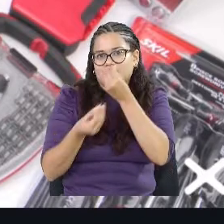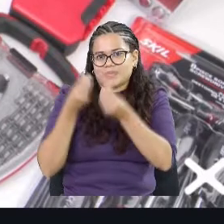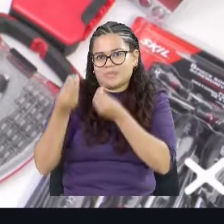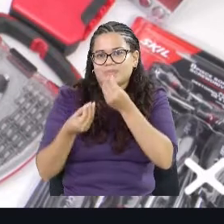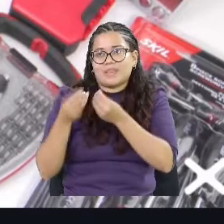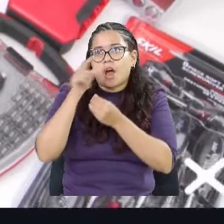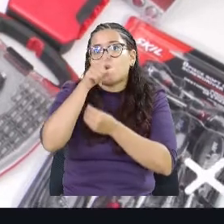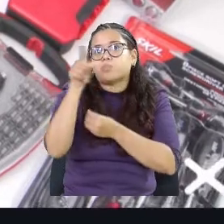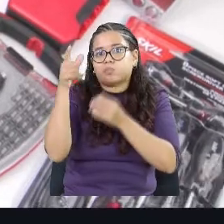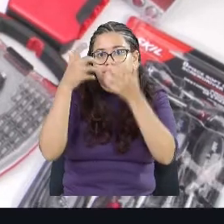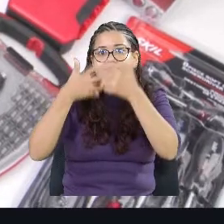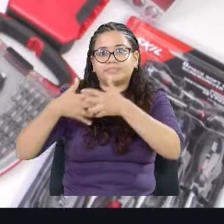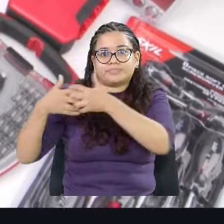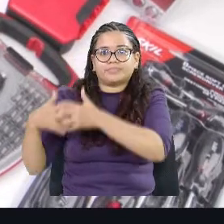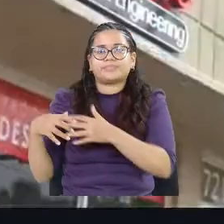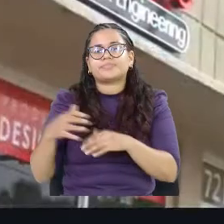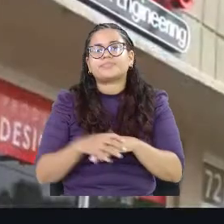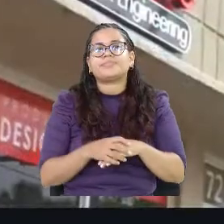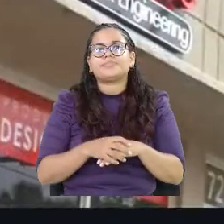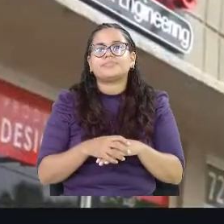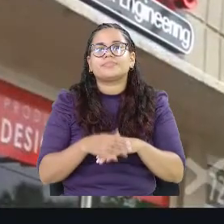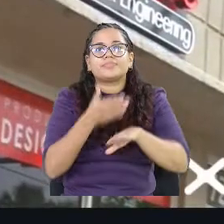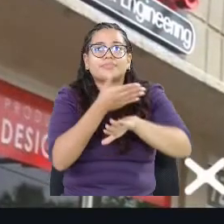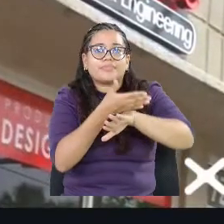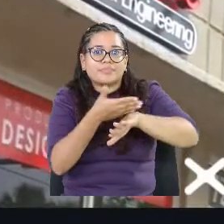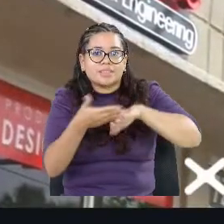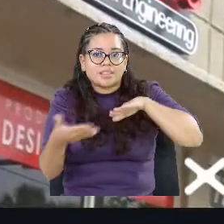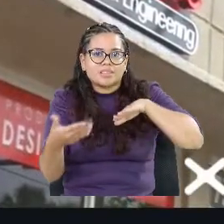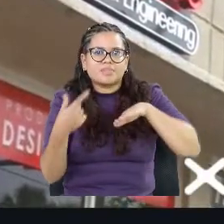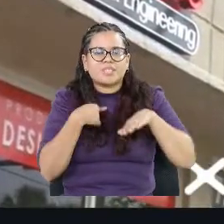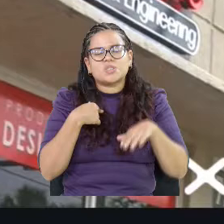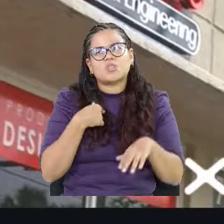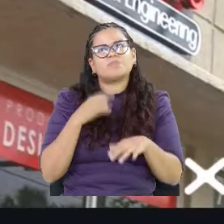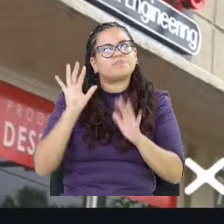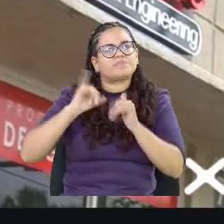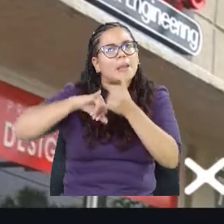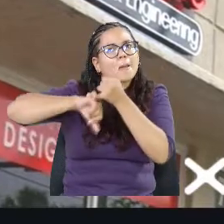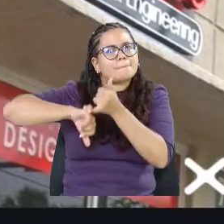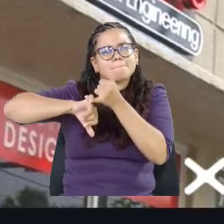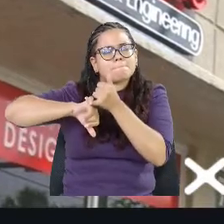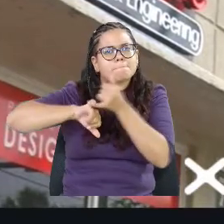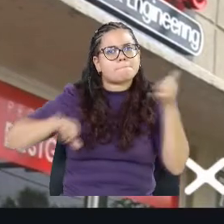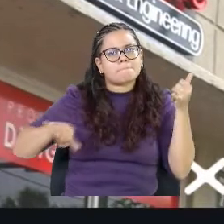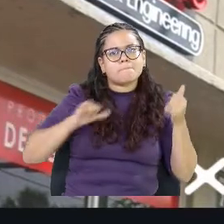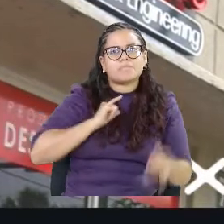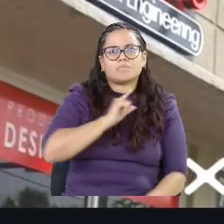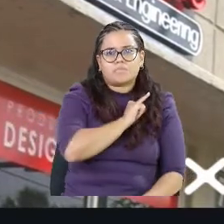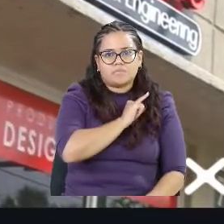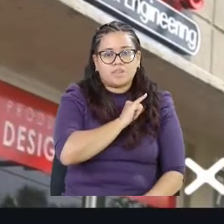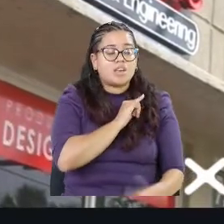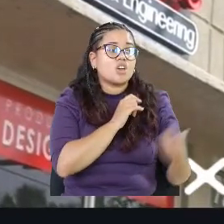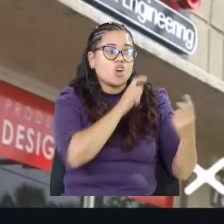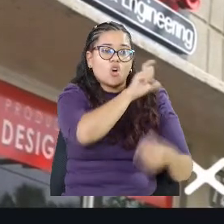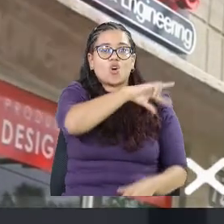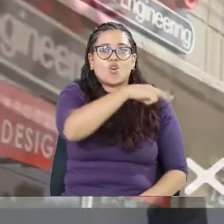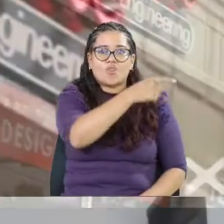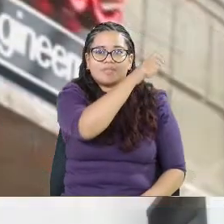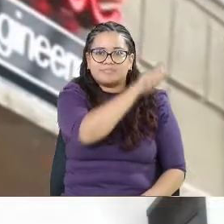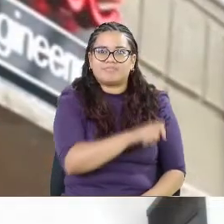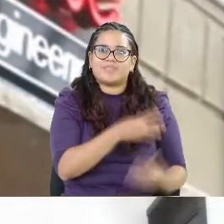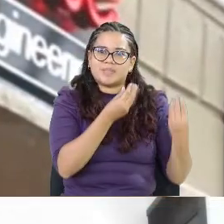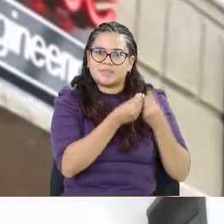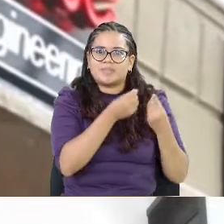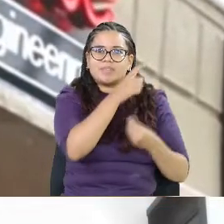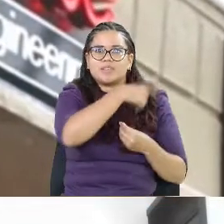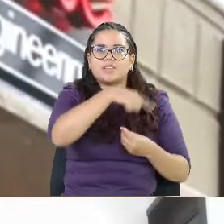esa compañía. Más adelante decidí independizarme y con mi socio abrimos Prototype House.